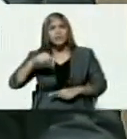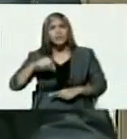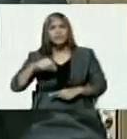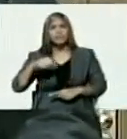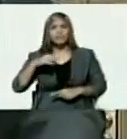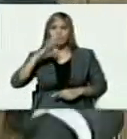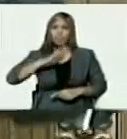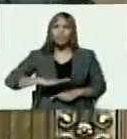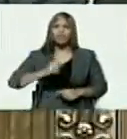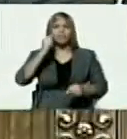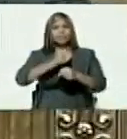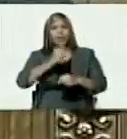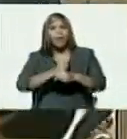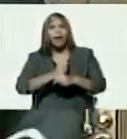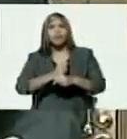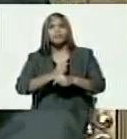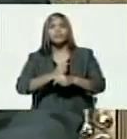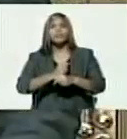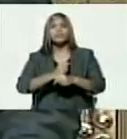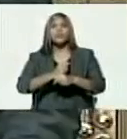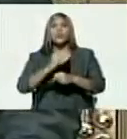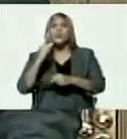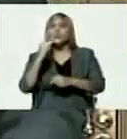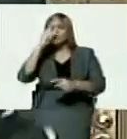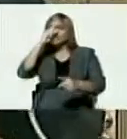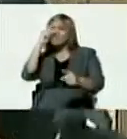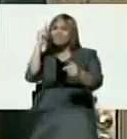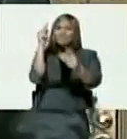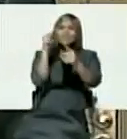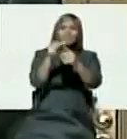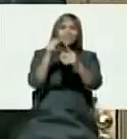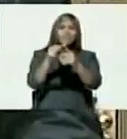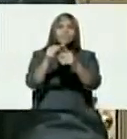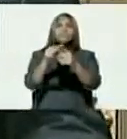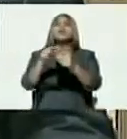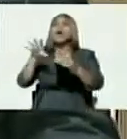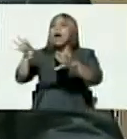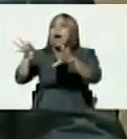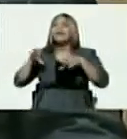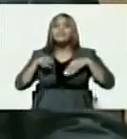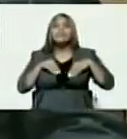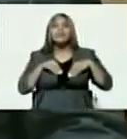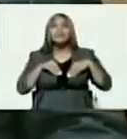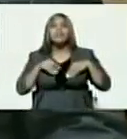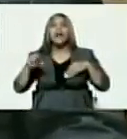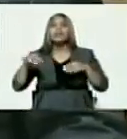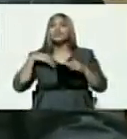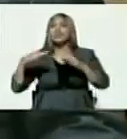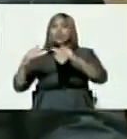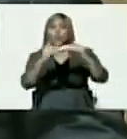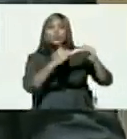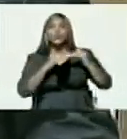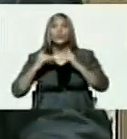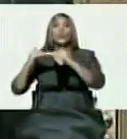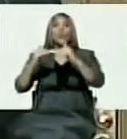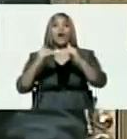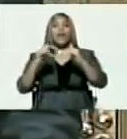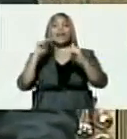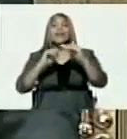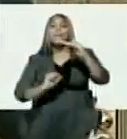como una sola bandera para reconocer esa pluralidad que es la base de la democracia y que